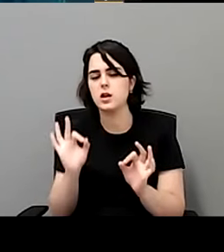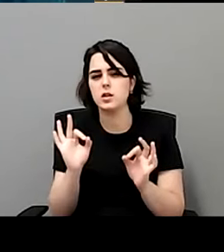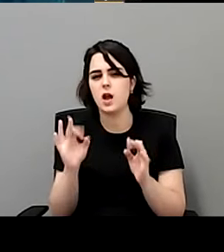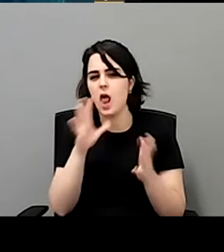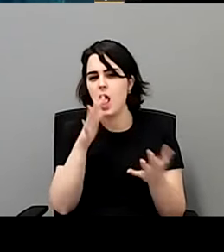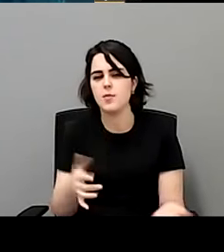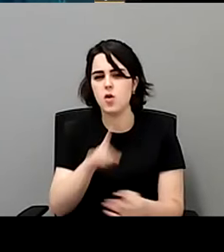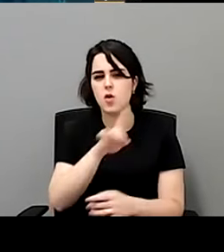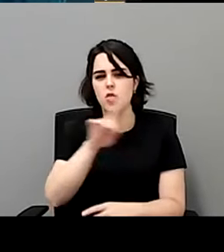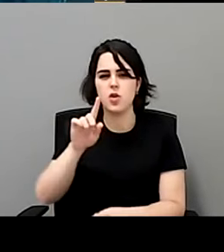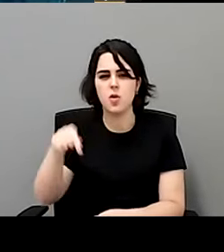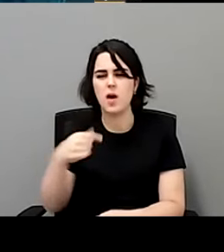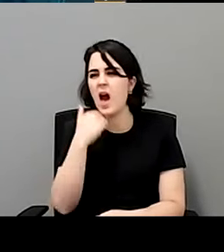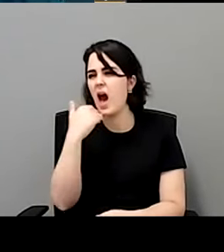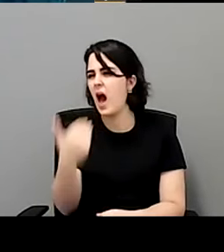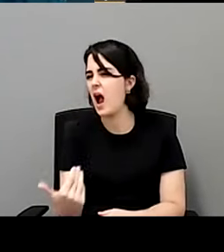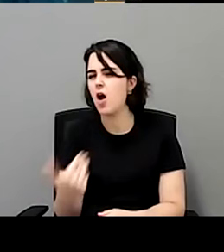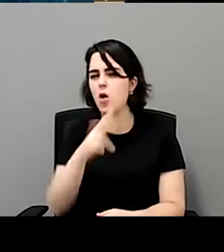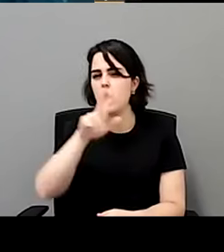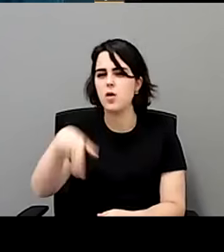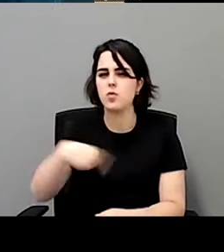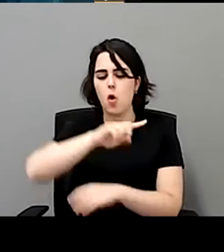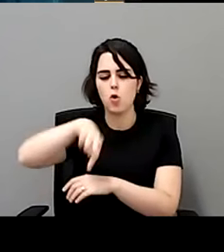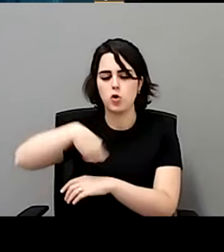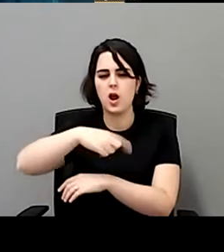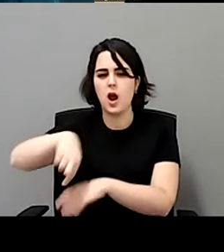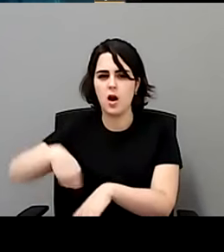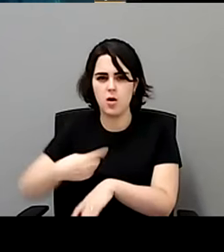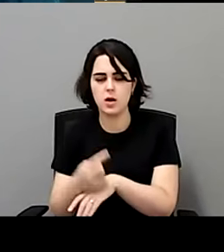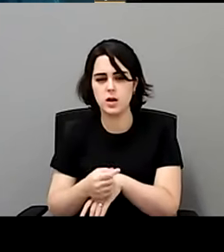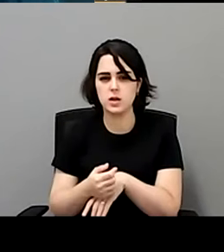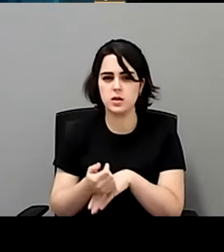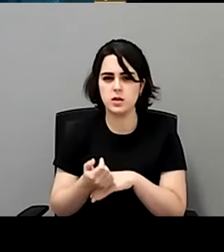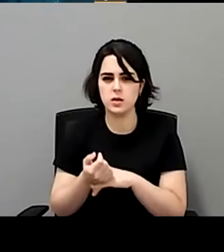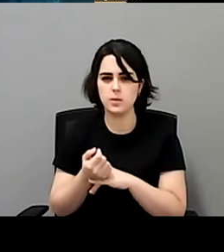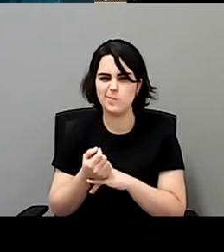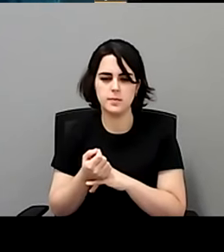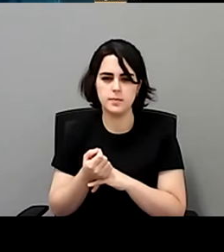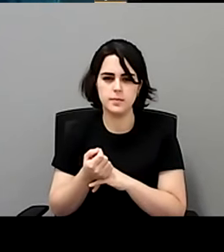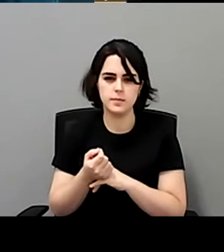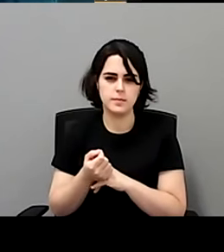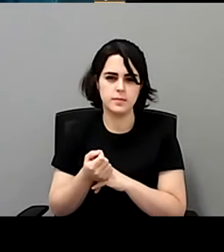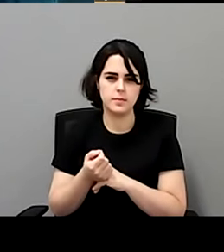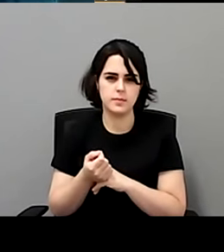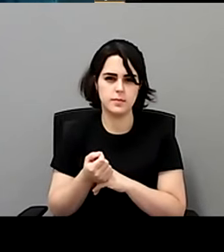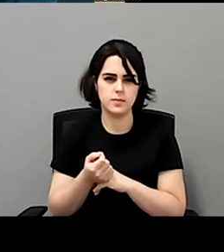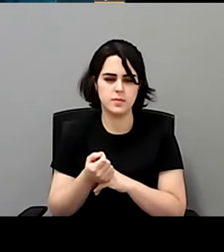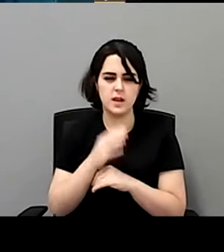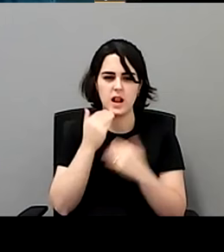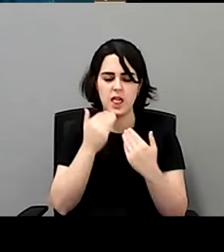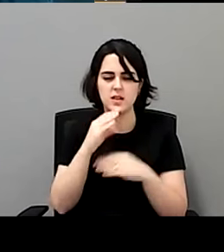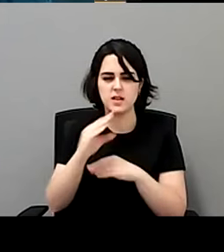11 y pico euros por hora. Pero a mayores, por el aumento de la cotización, yo